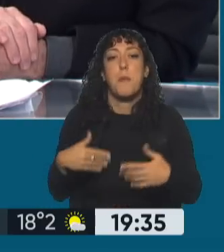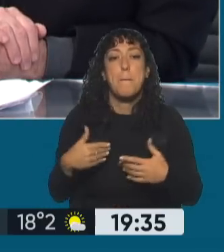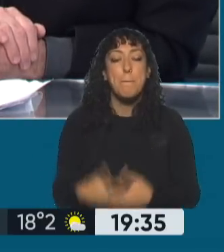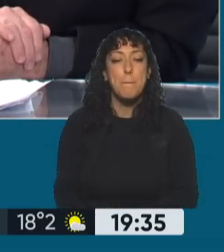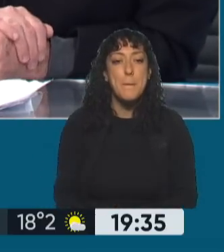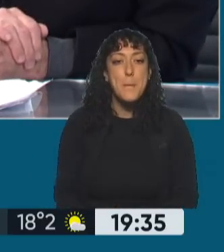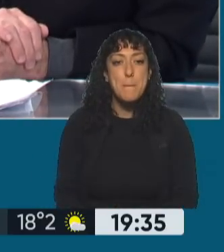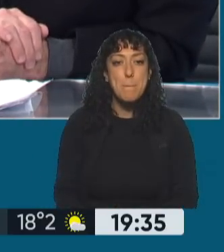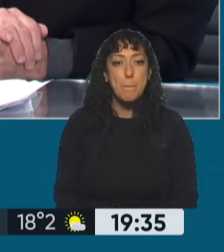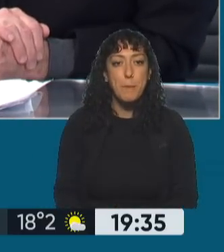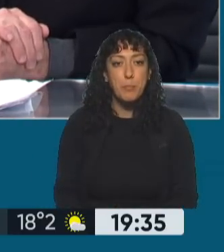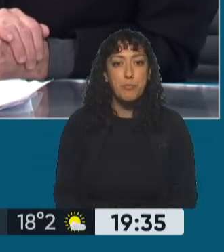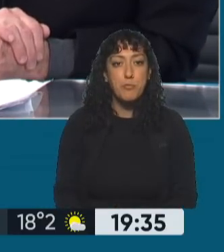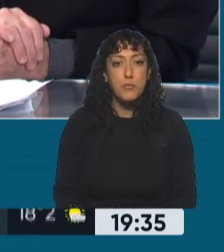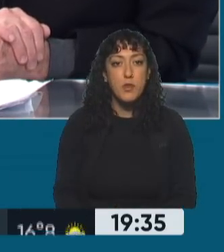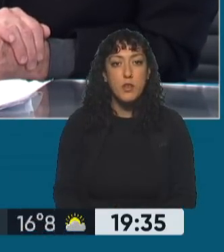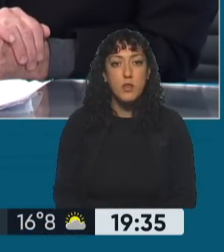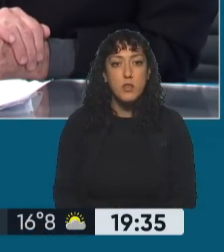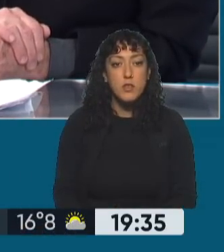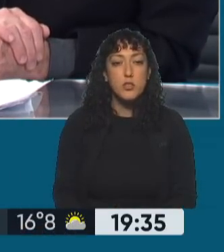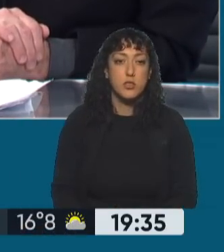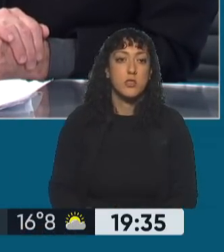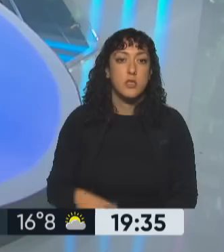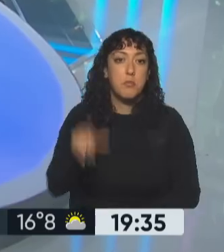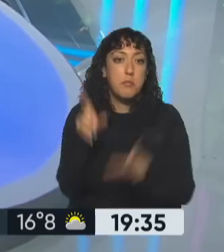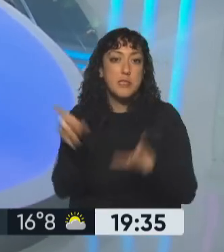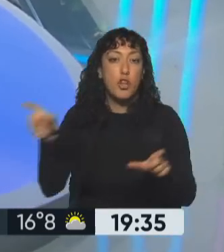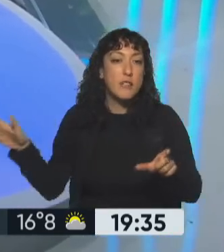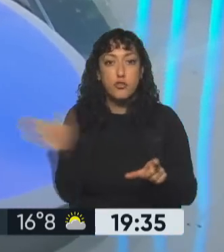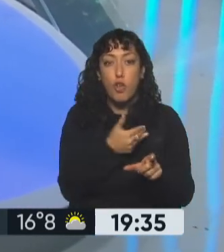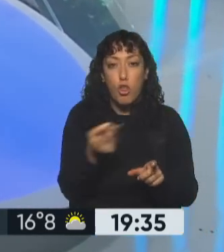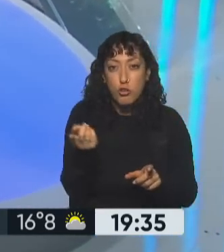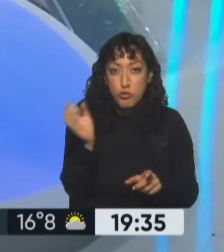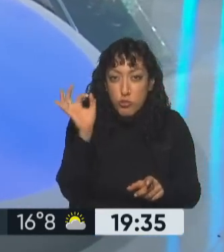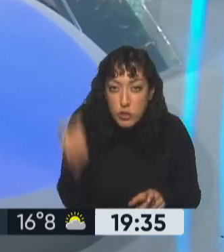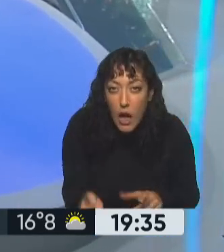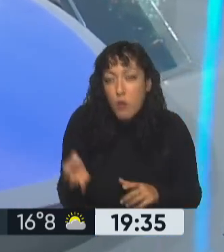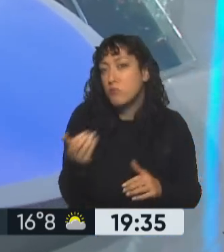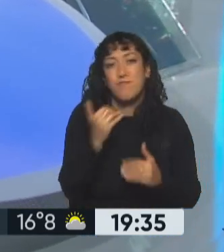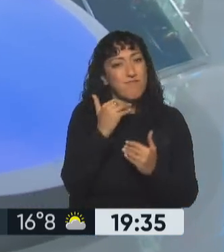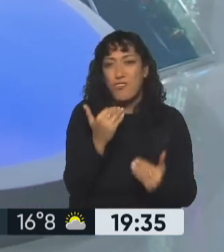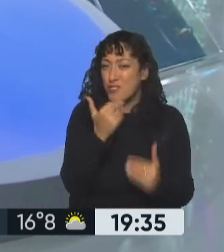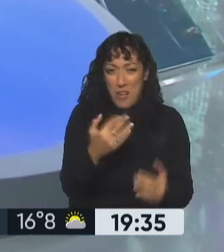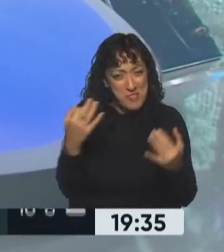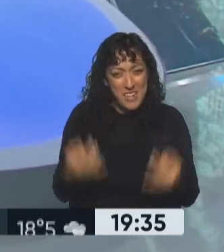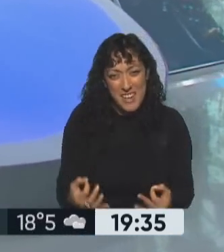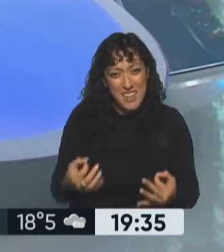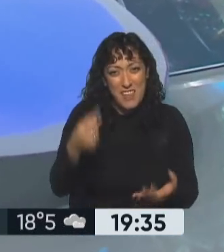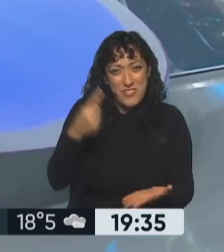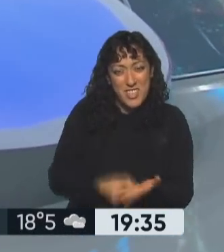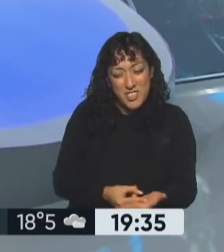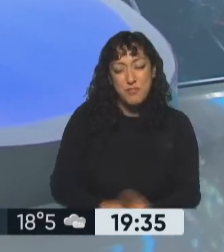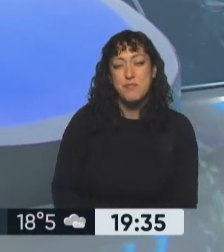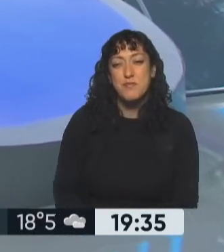que bueno, no había conocimiento en todas las vocalías de que este fallo iba a salir tal y como salió. Esto información respecto de